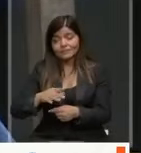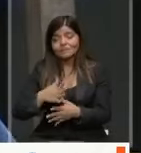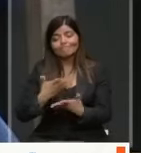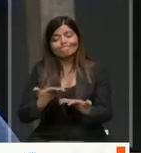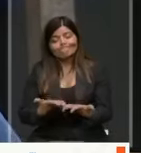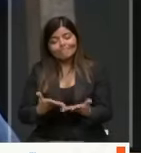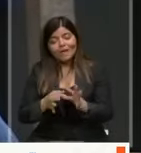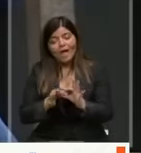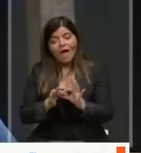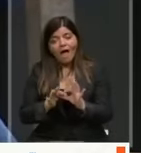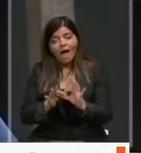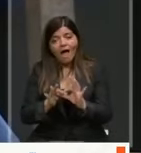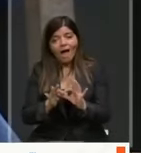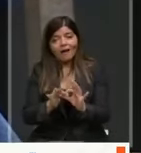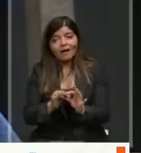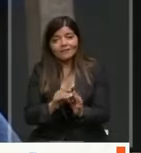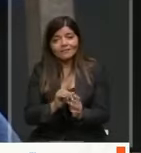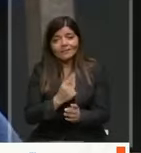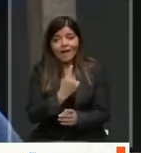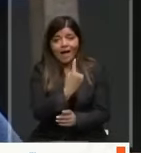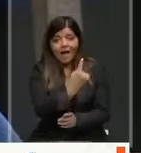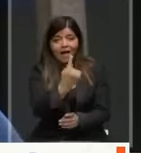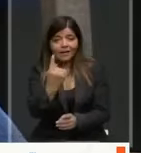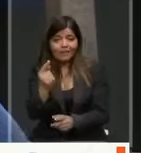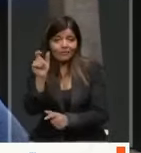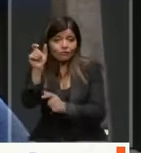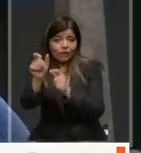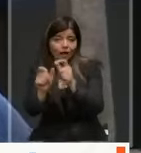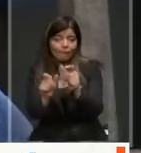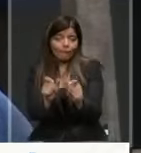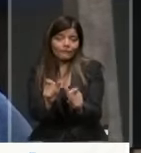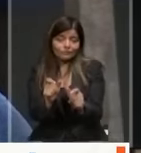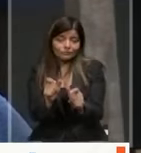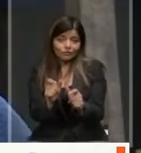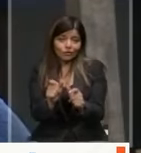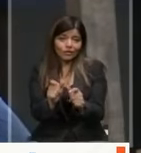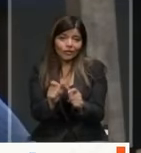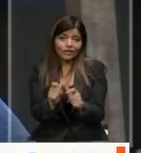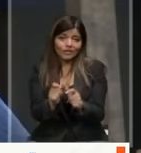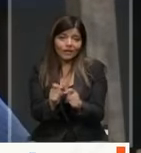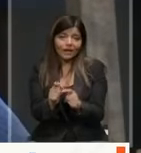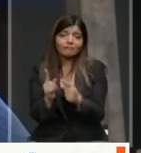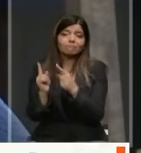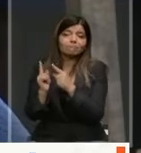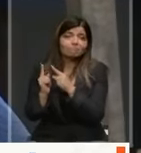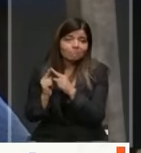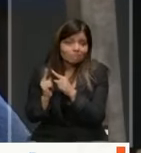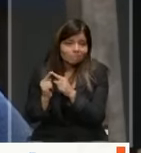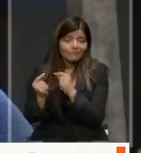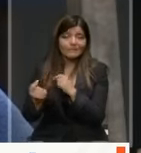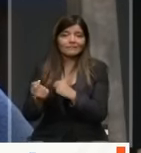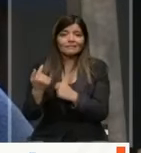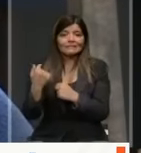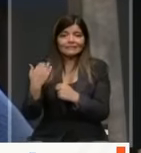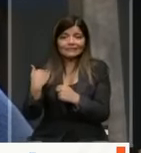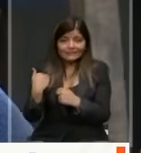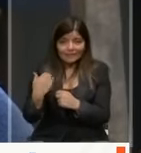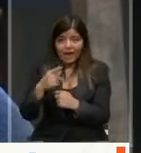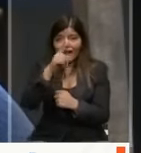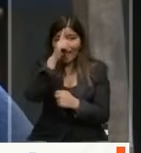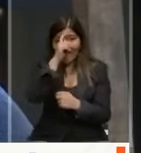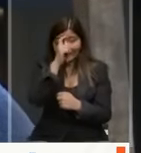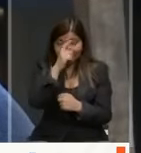gracias a cada una de las personas que me contactó, la clínica donde estuvo